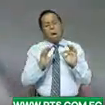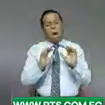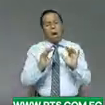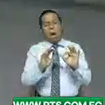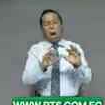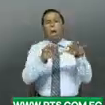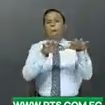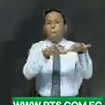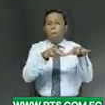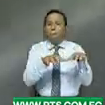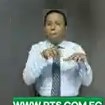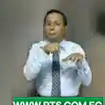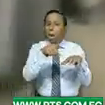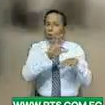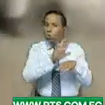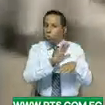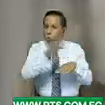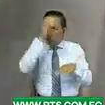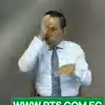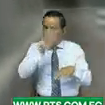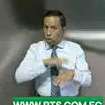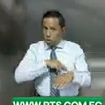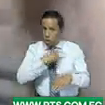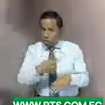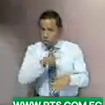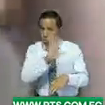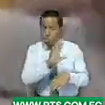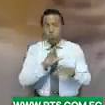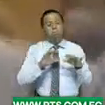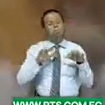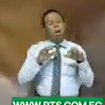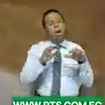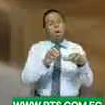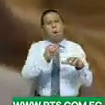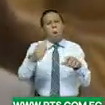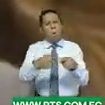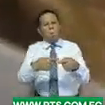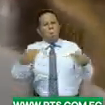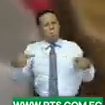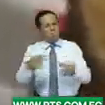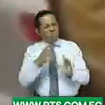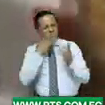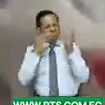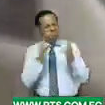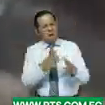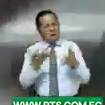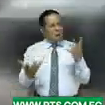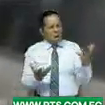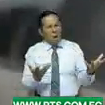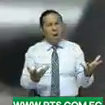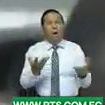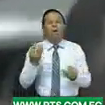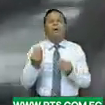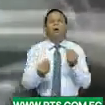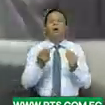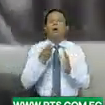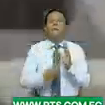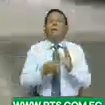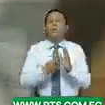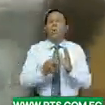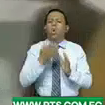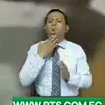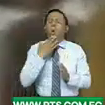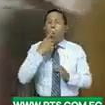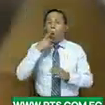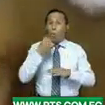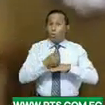religioso practicado por algunos musulmanes, pero considerado herético por ciertos grupos suníes de línea dura. Según el director de la